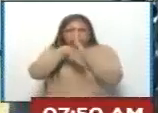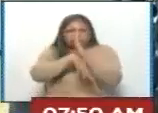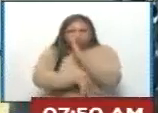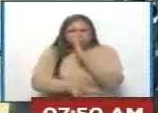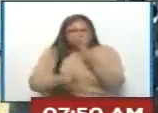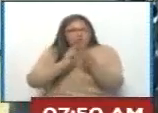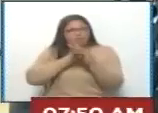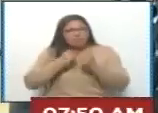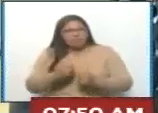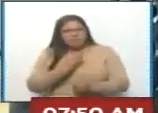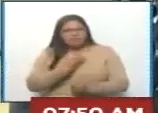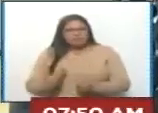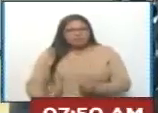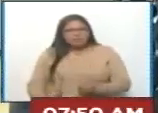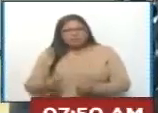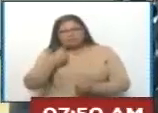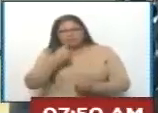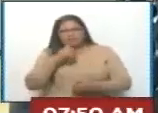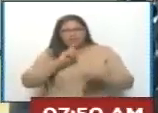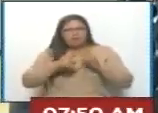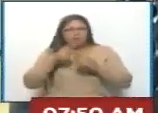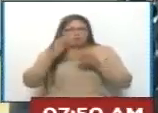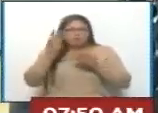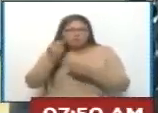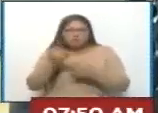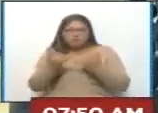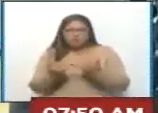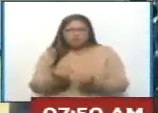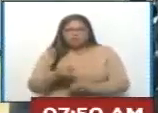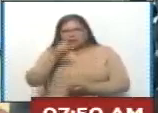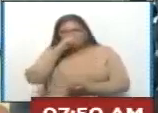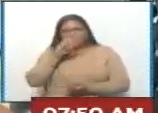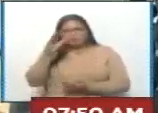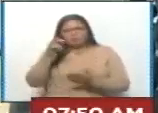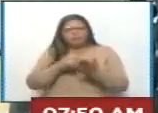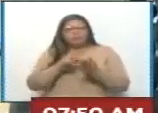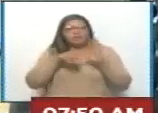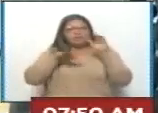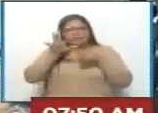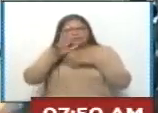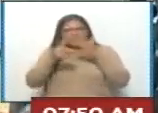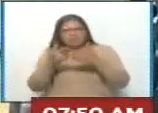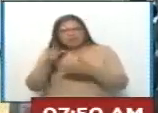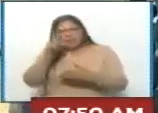se desplomaron. El presidente ya dio algunas cifras. Desde el año 2015 hasta el año